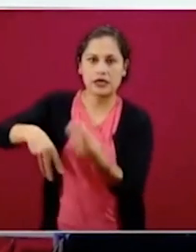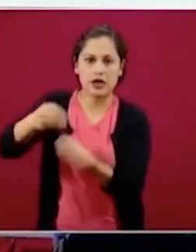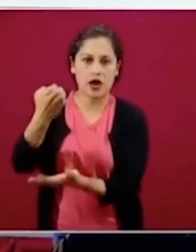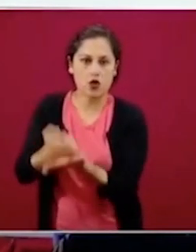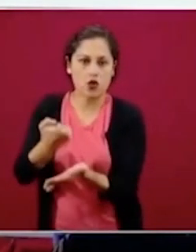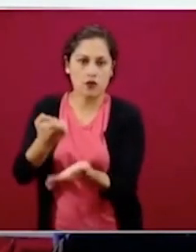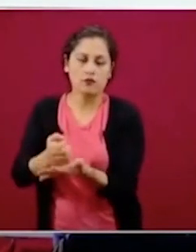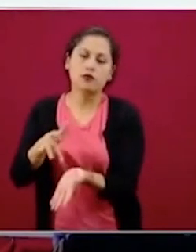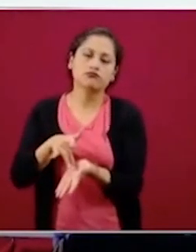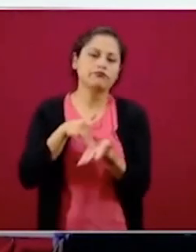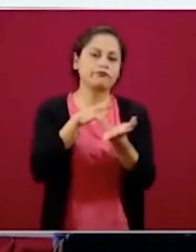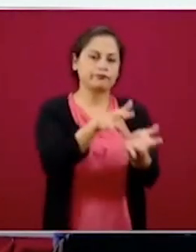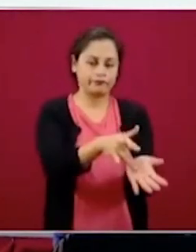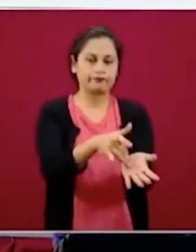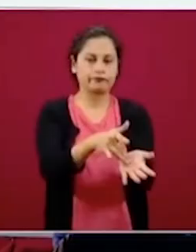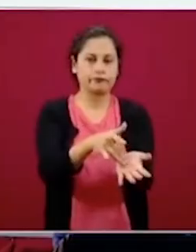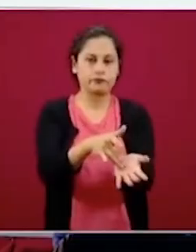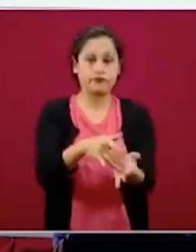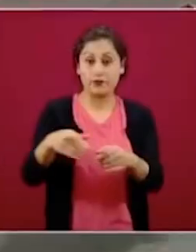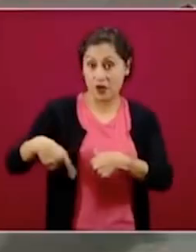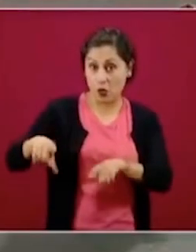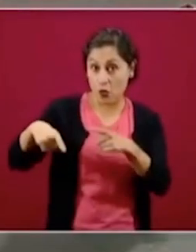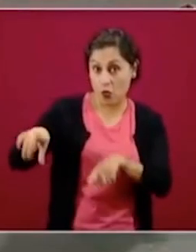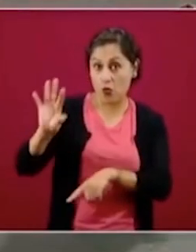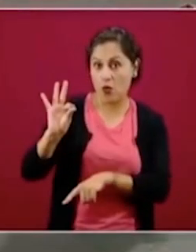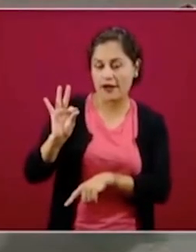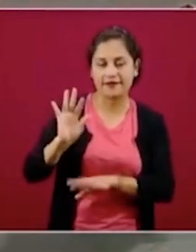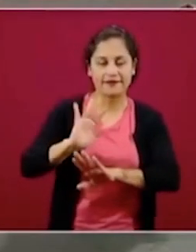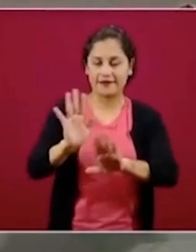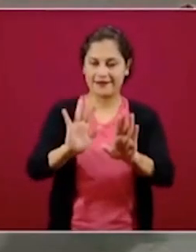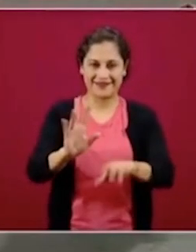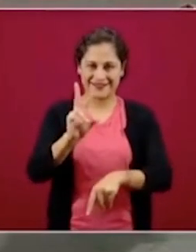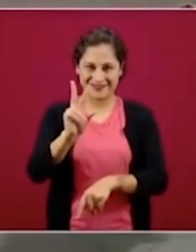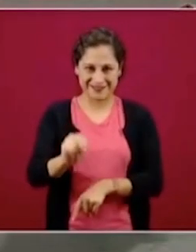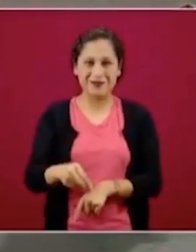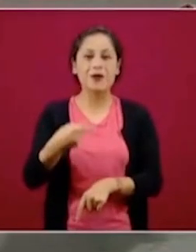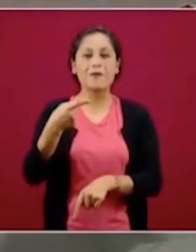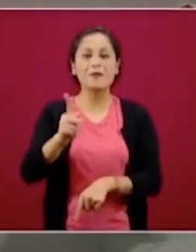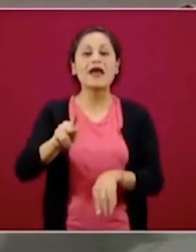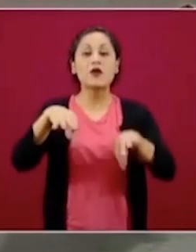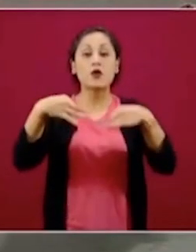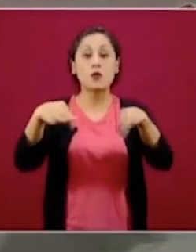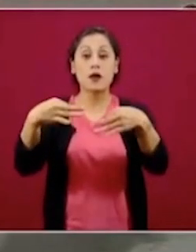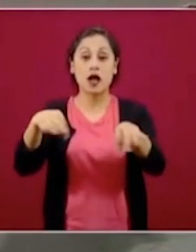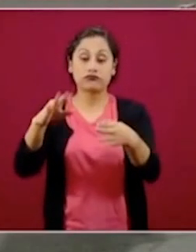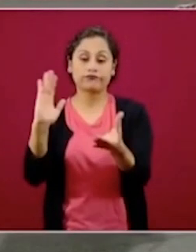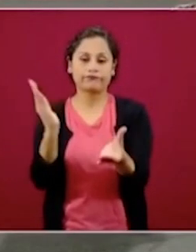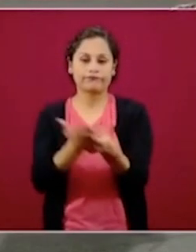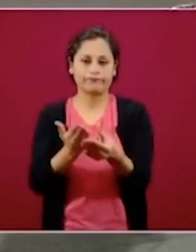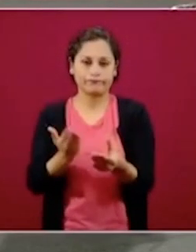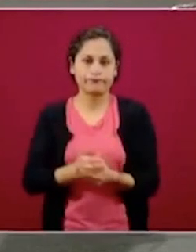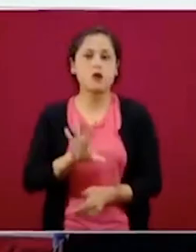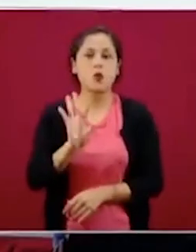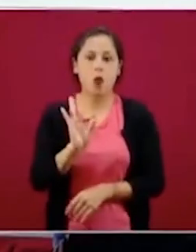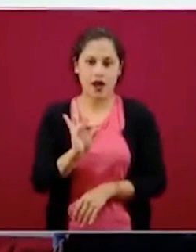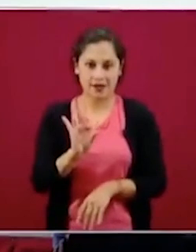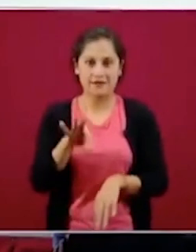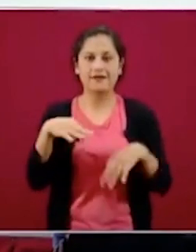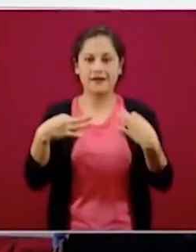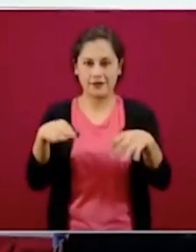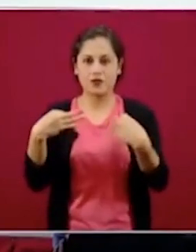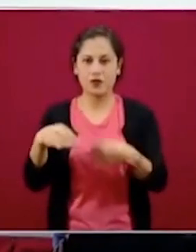páginas, no son 40 diapositivas, son menos diapositivas, no se preocupen, el documento es de 40 páginas que lo podrán encontrar